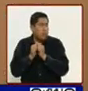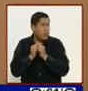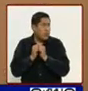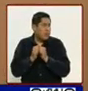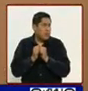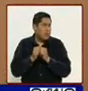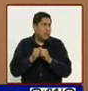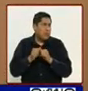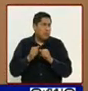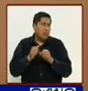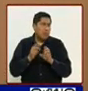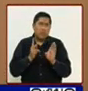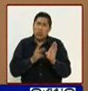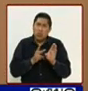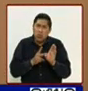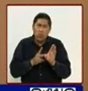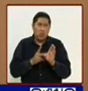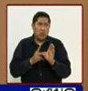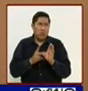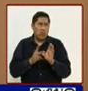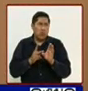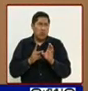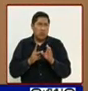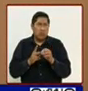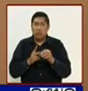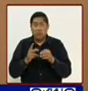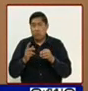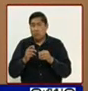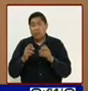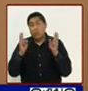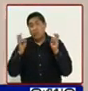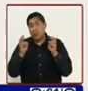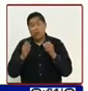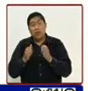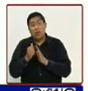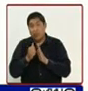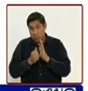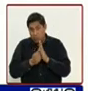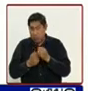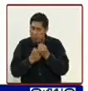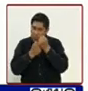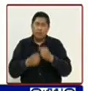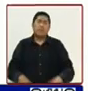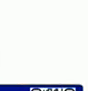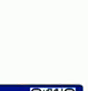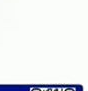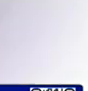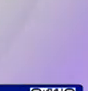el área social y el área legal de lo que es la unidad de adulto mayor.